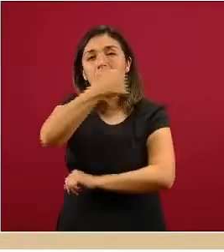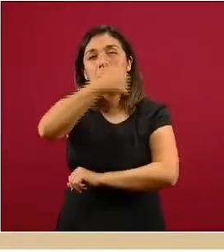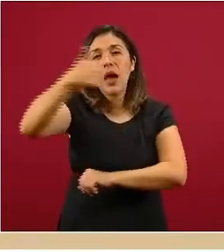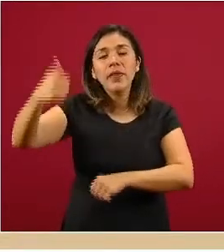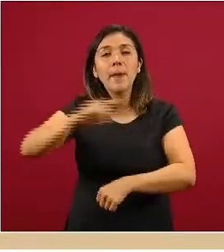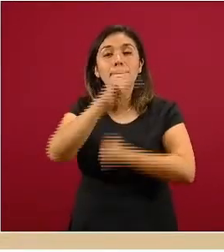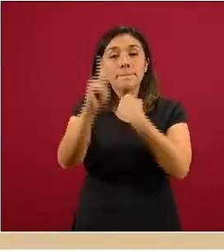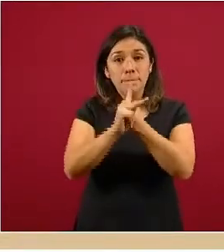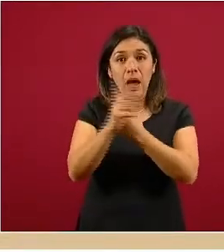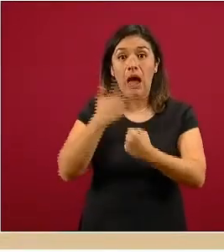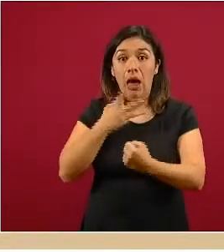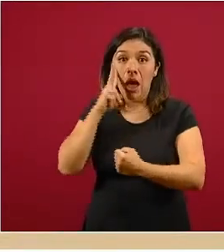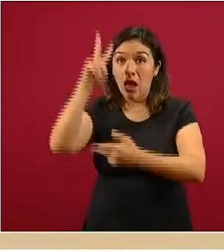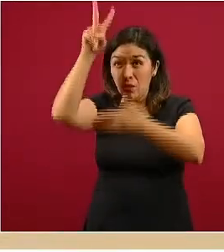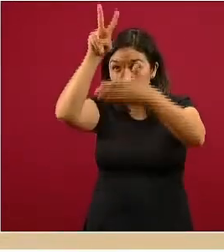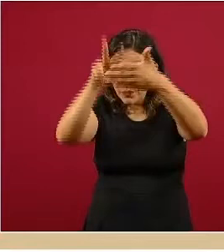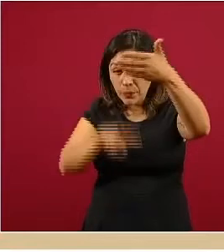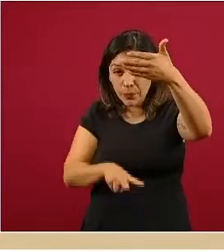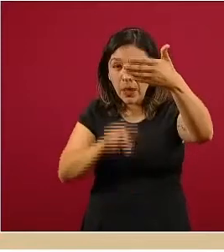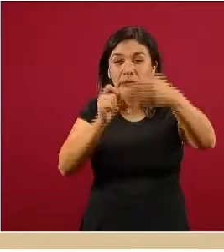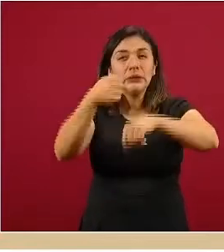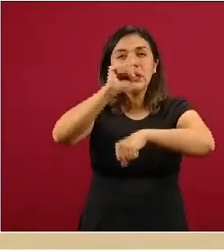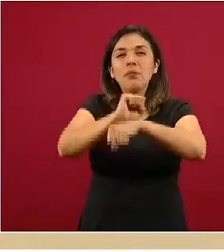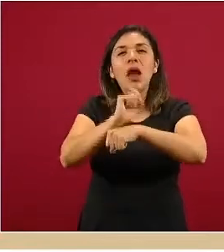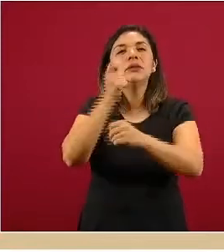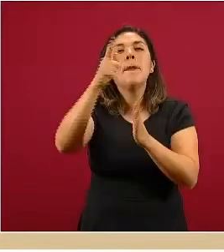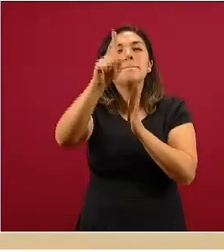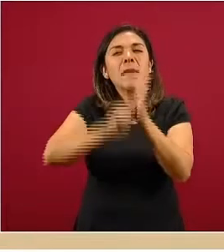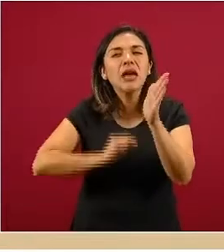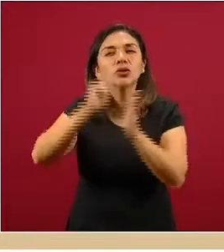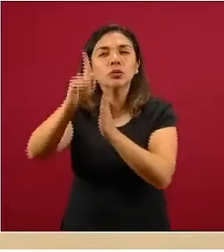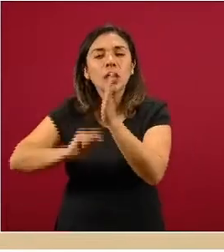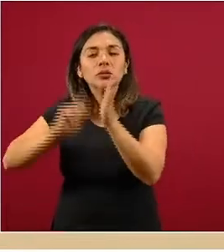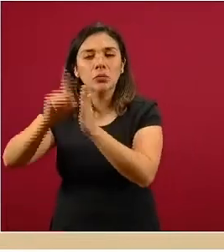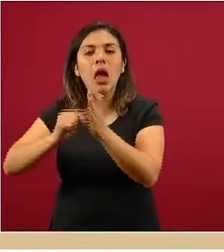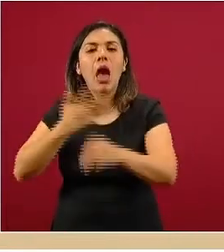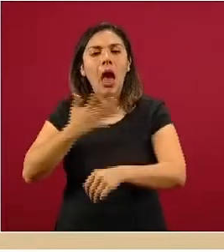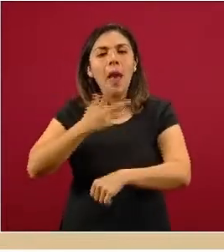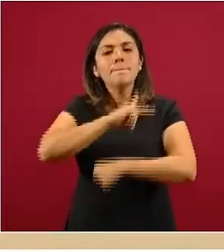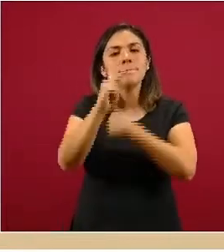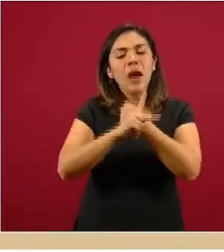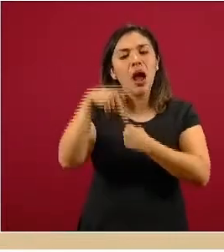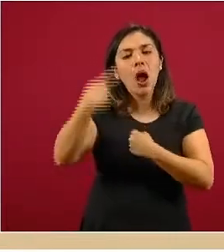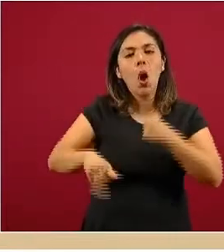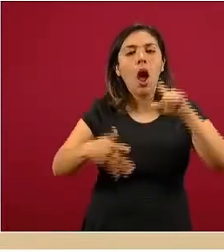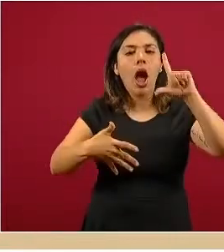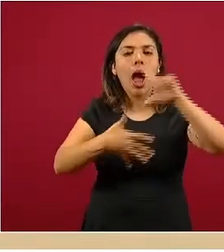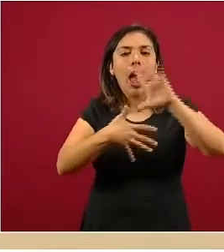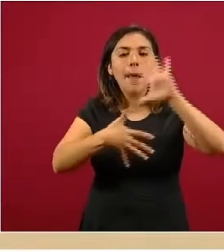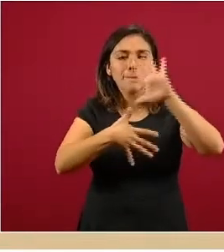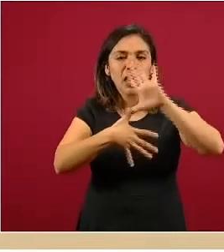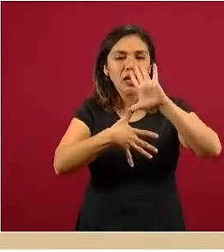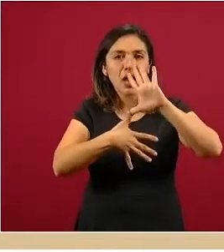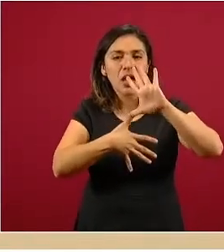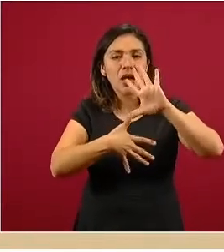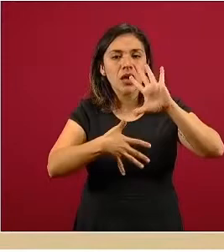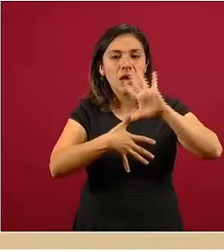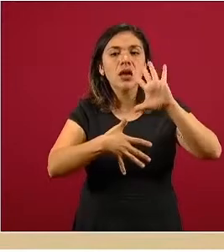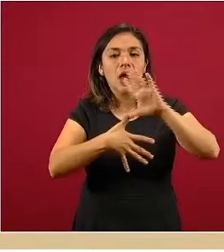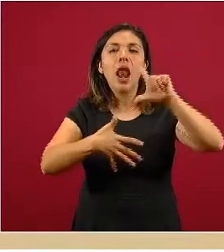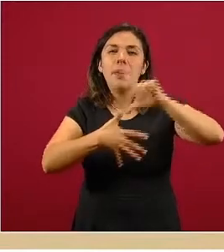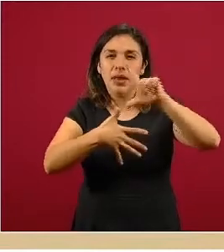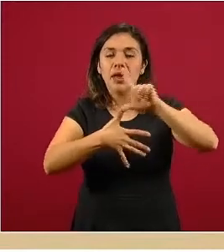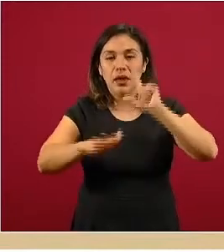en diferentes grupos de edad, donde también se ve que de los grupos con mayor exceso de mortalidad son, aunque se tiene mucho exceso